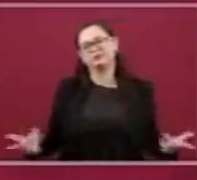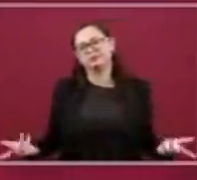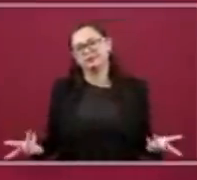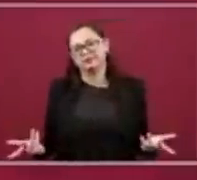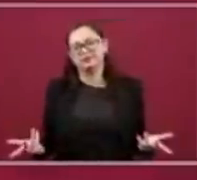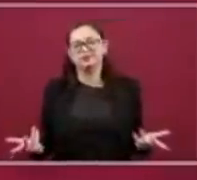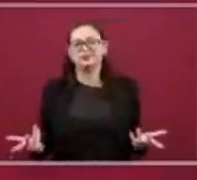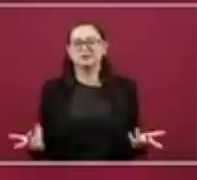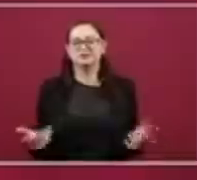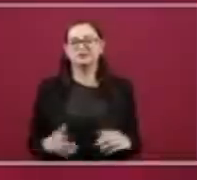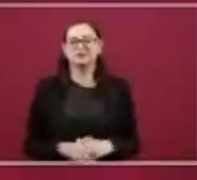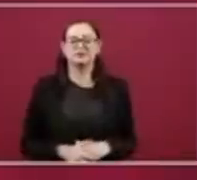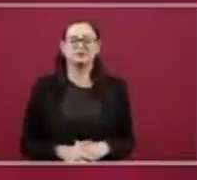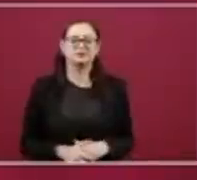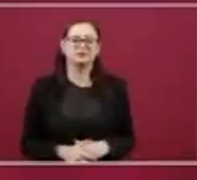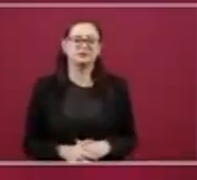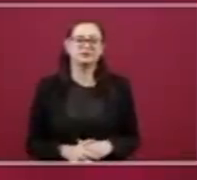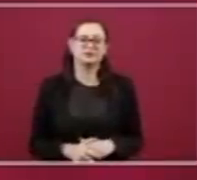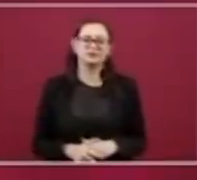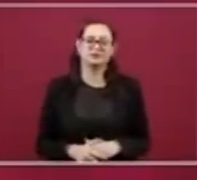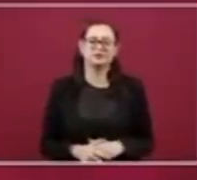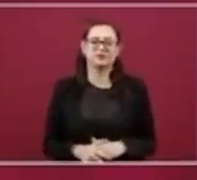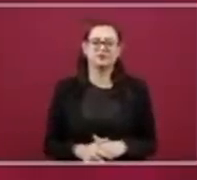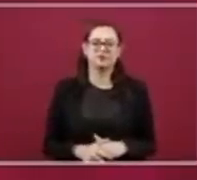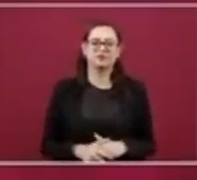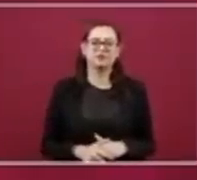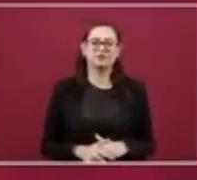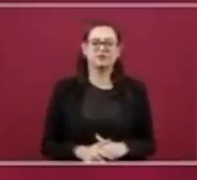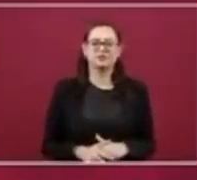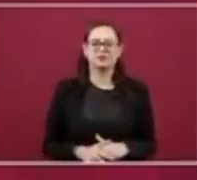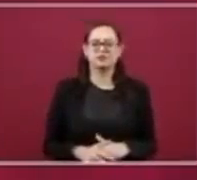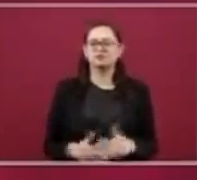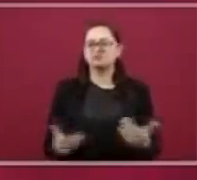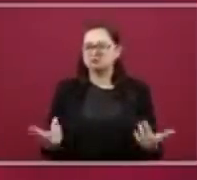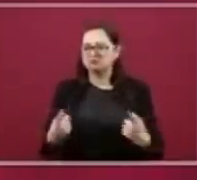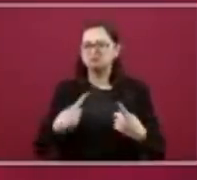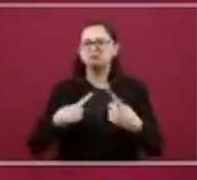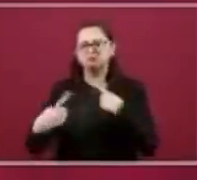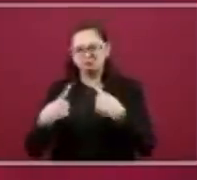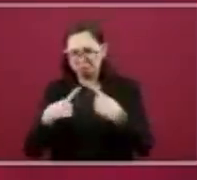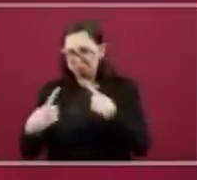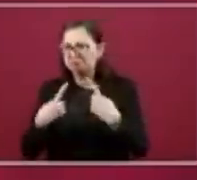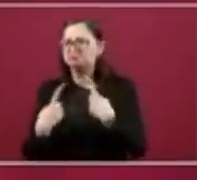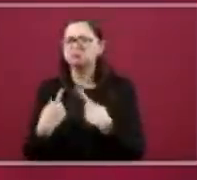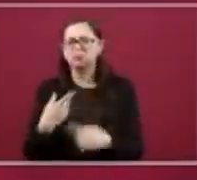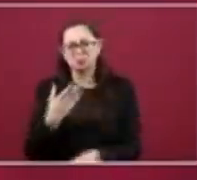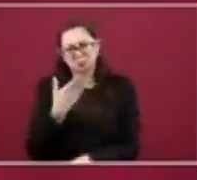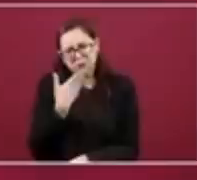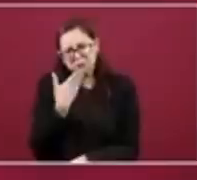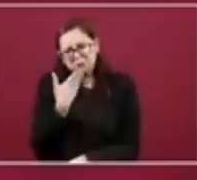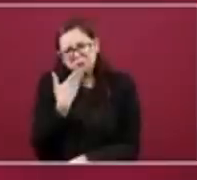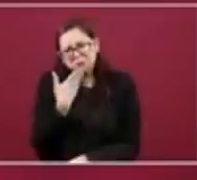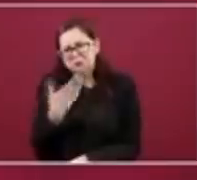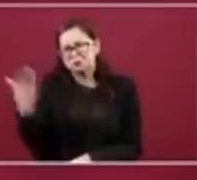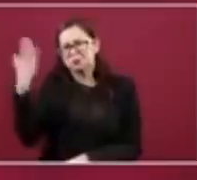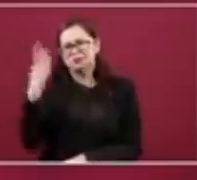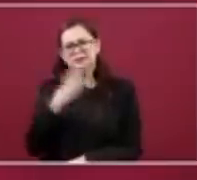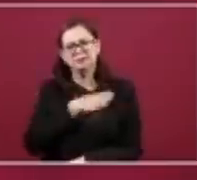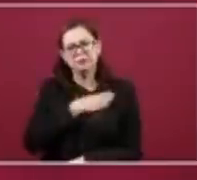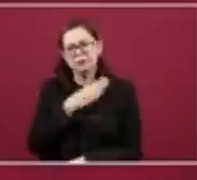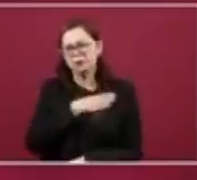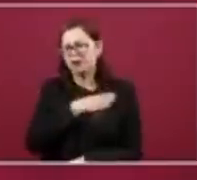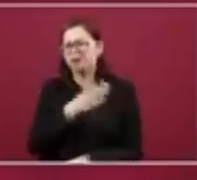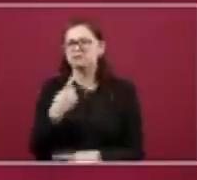izquierda. Entonces, es bueno el debate este, es muy bueno, por